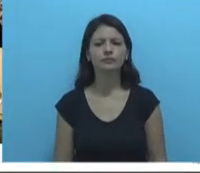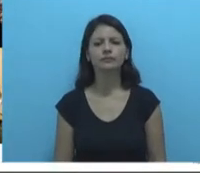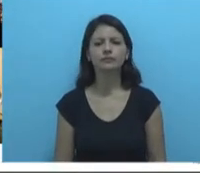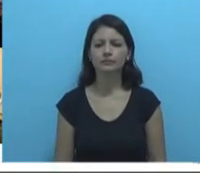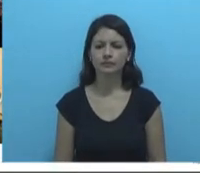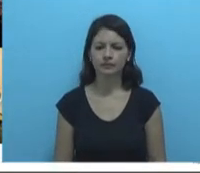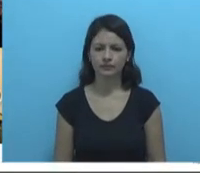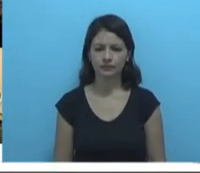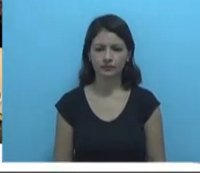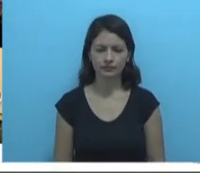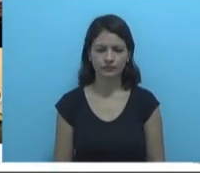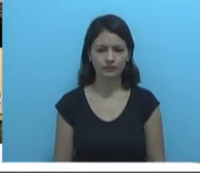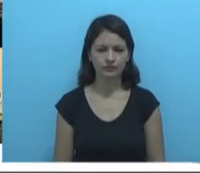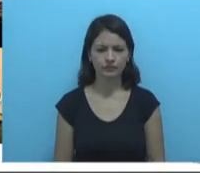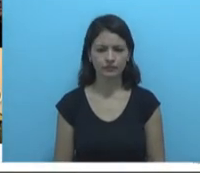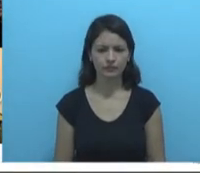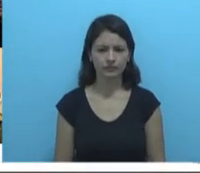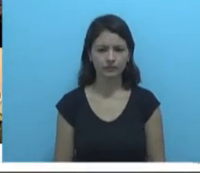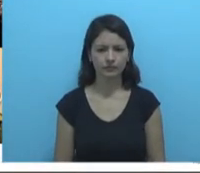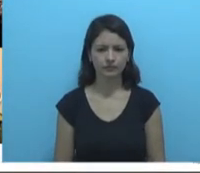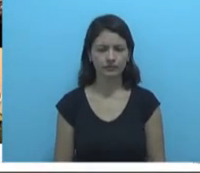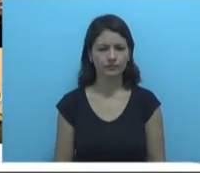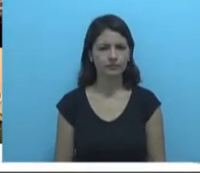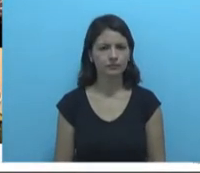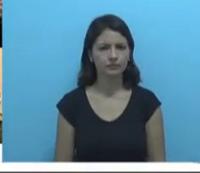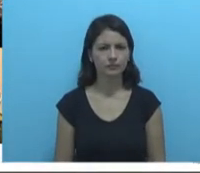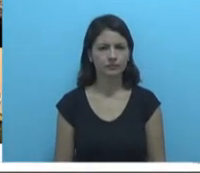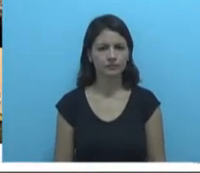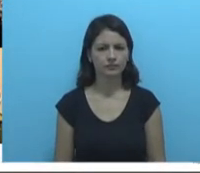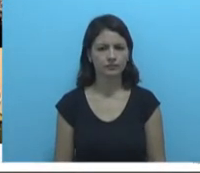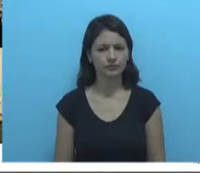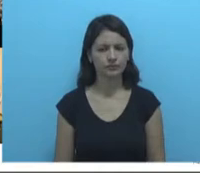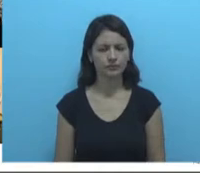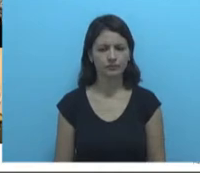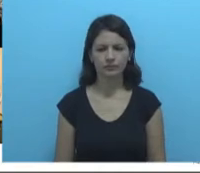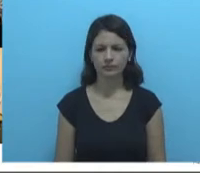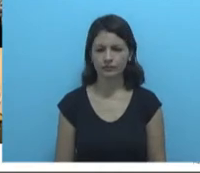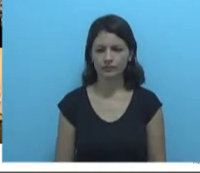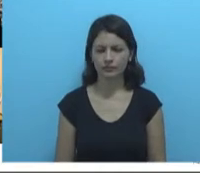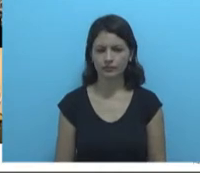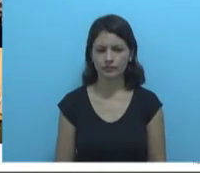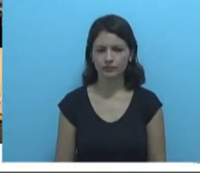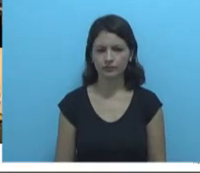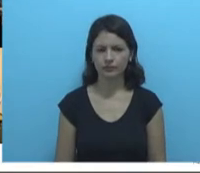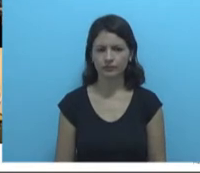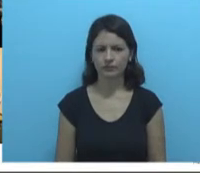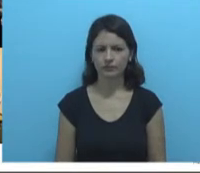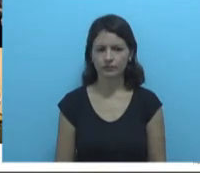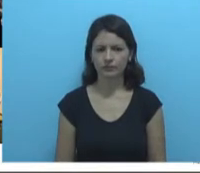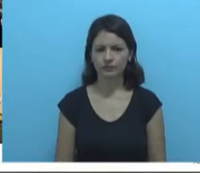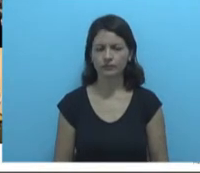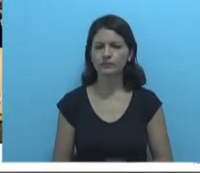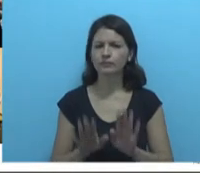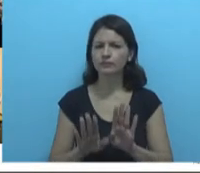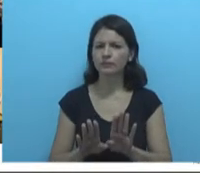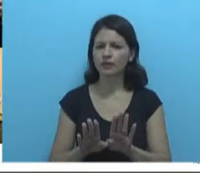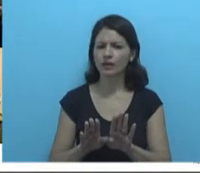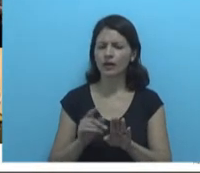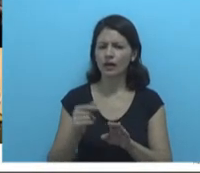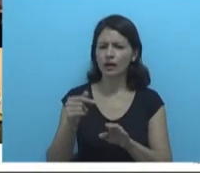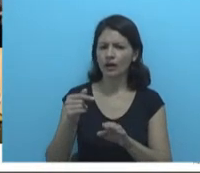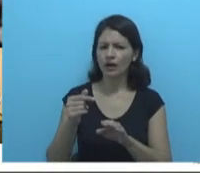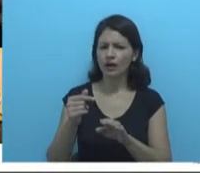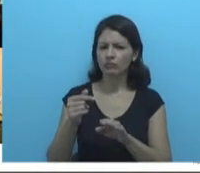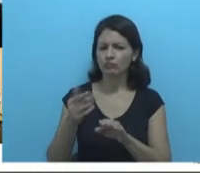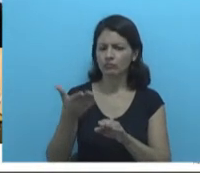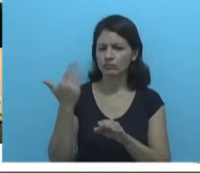Presidente. Sí, diputado Blanco. Presidente, yo tengo anotado en parlamentaria que ese proyecto era